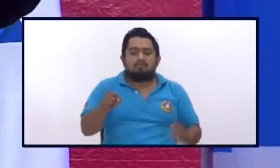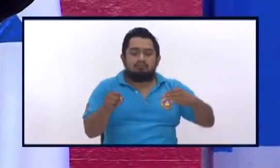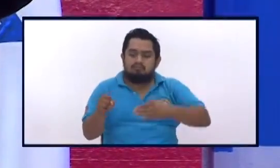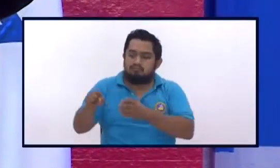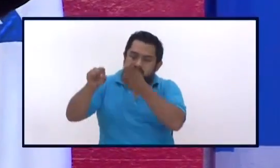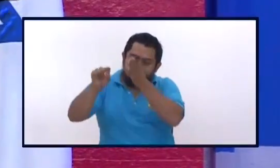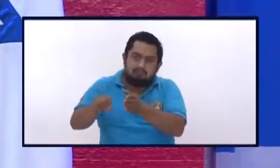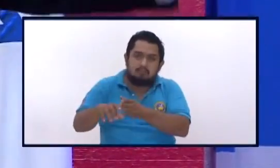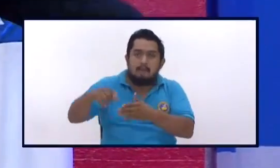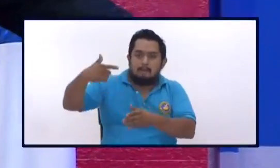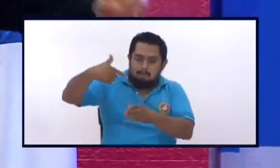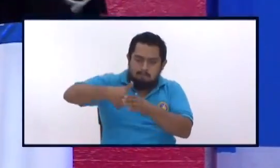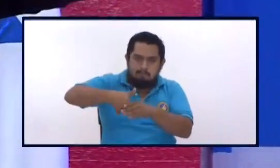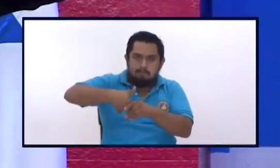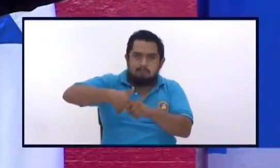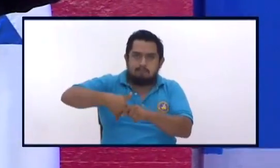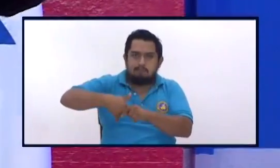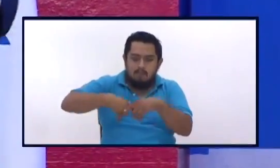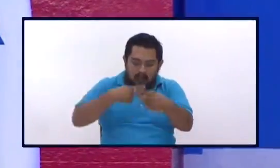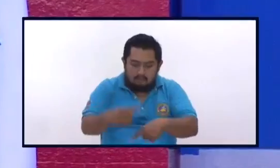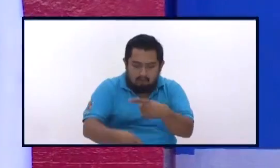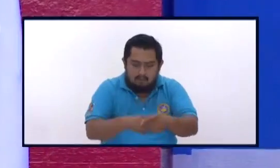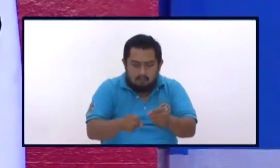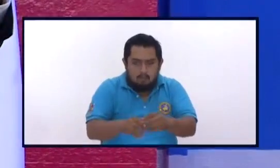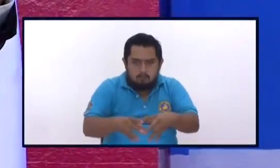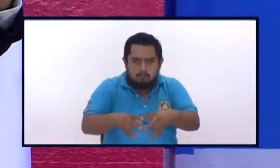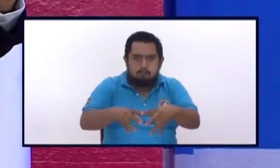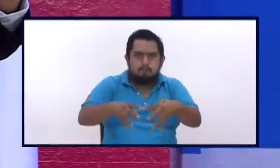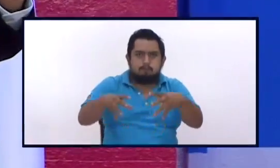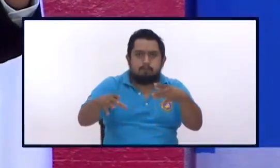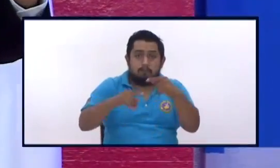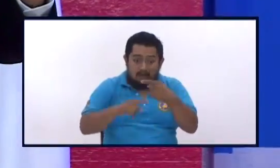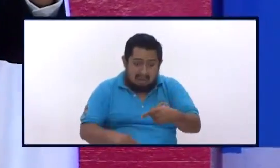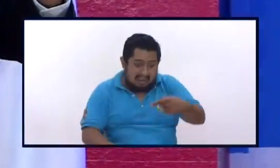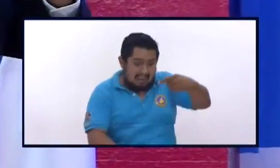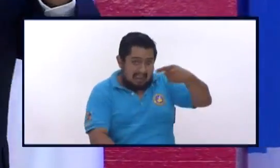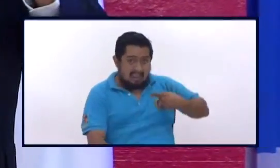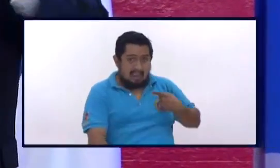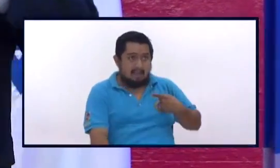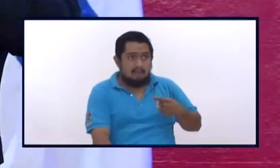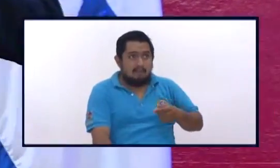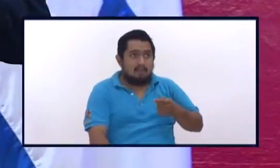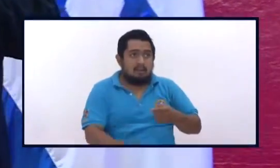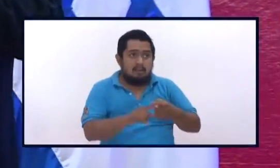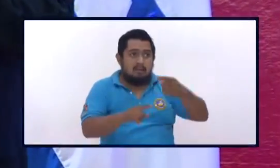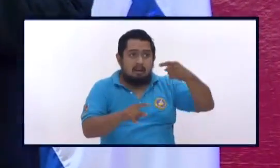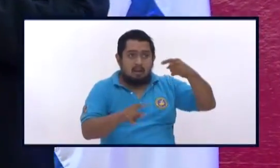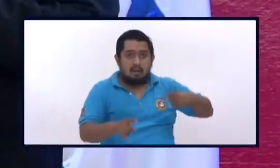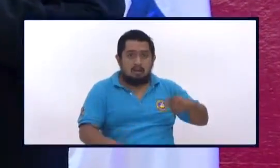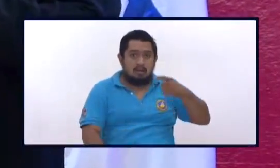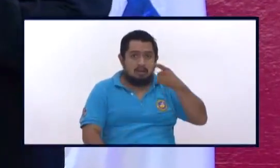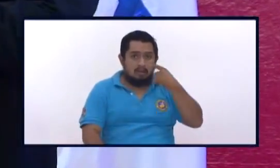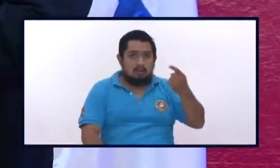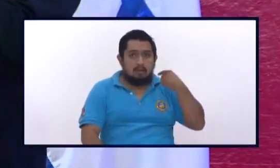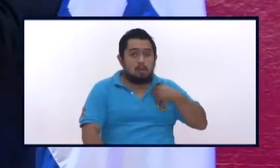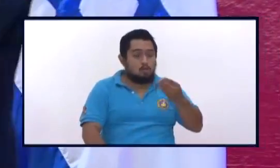tanque revisamos las llantas pero en la parte de atrás como ahorita estamos en pandemia ando dejando